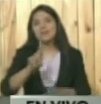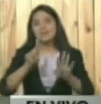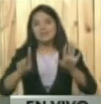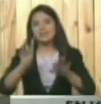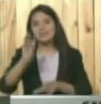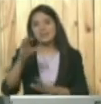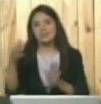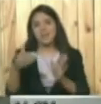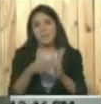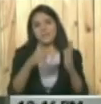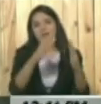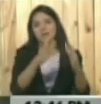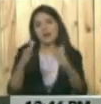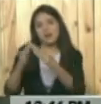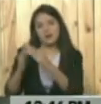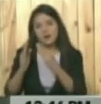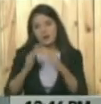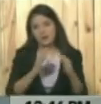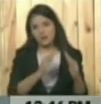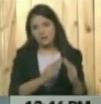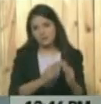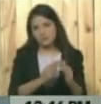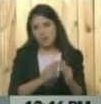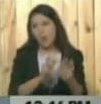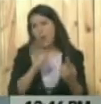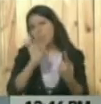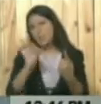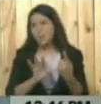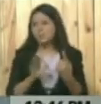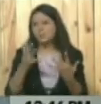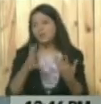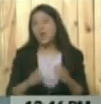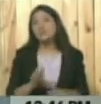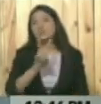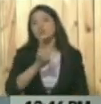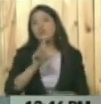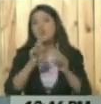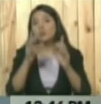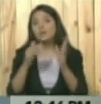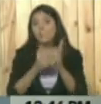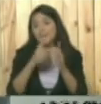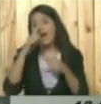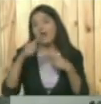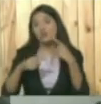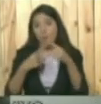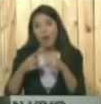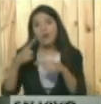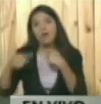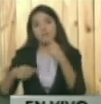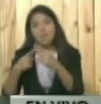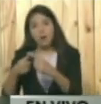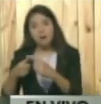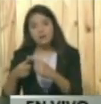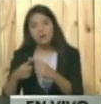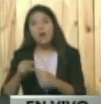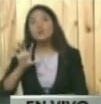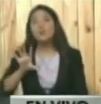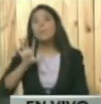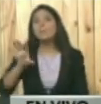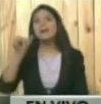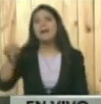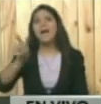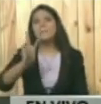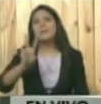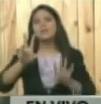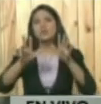1.160.000 viviendas, a un promedio de 211.000 viviendas anuales en un país de 28